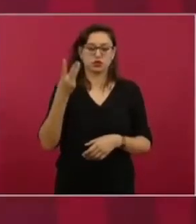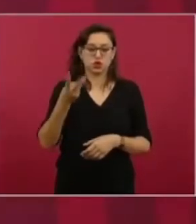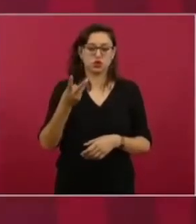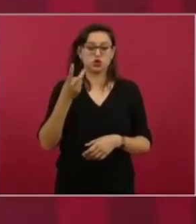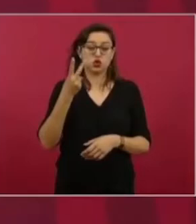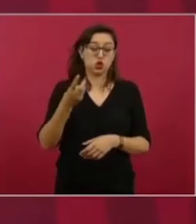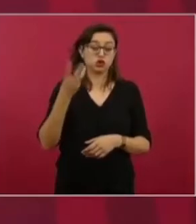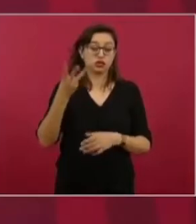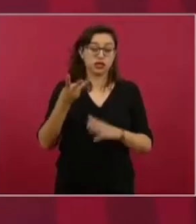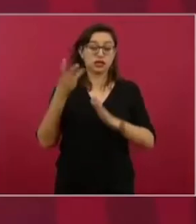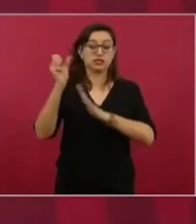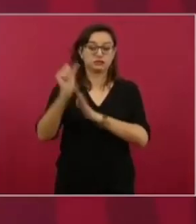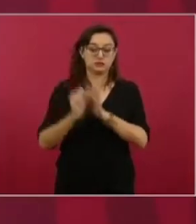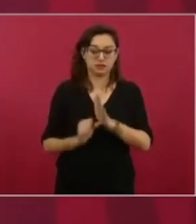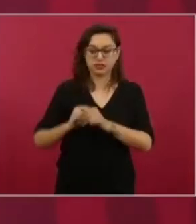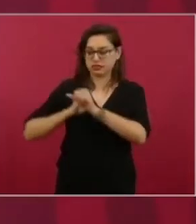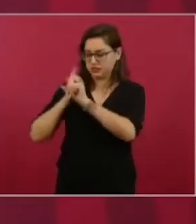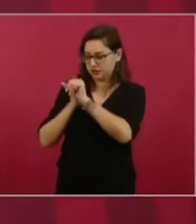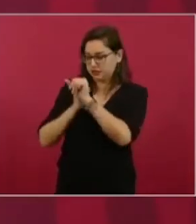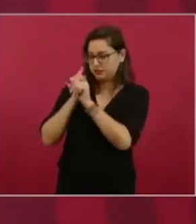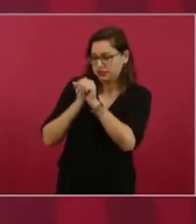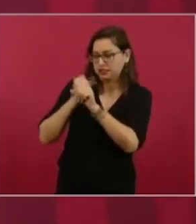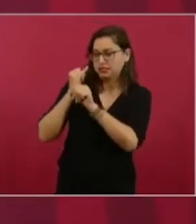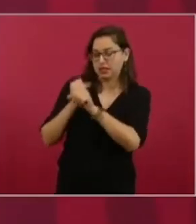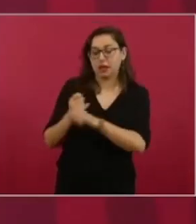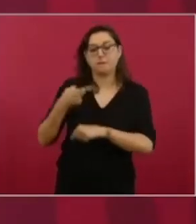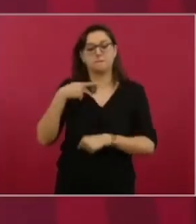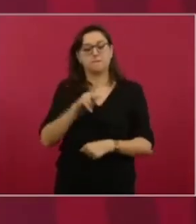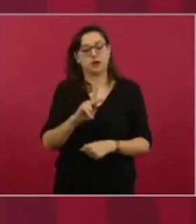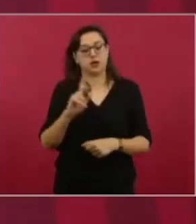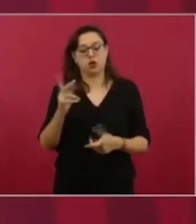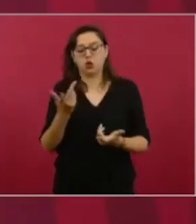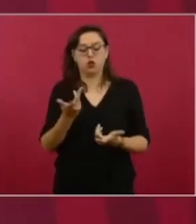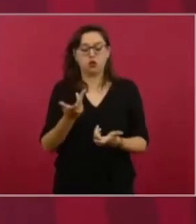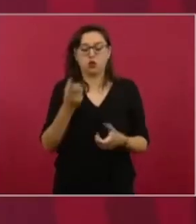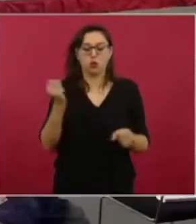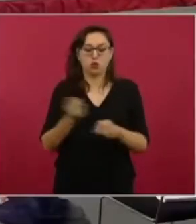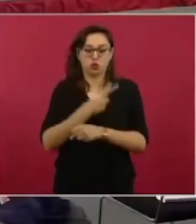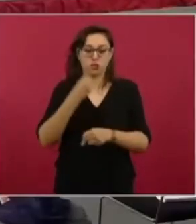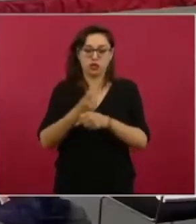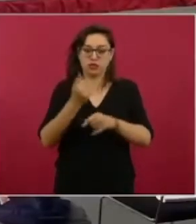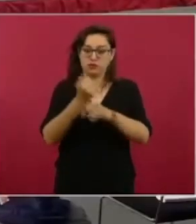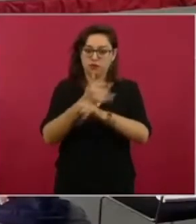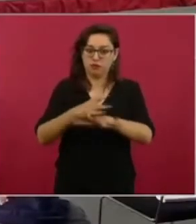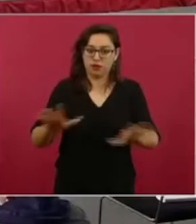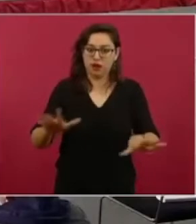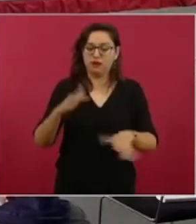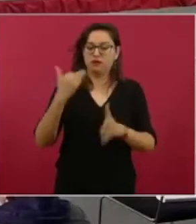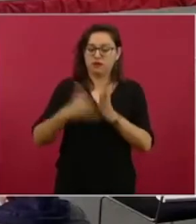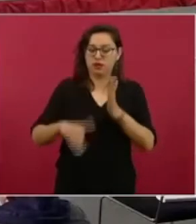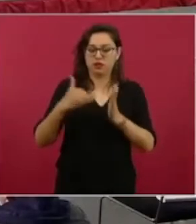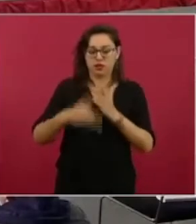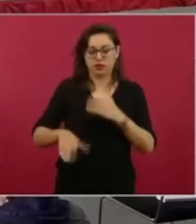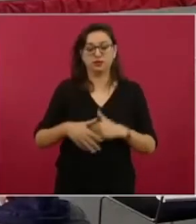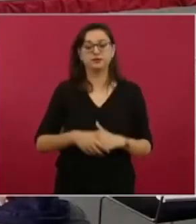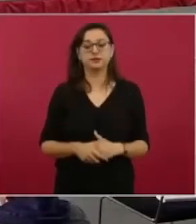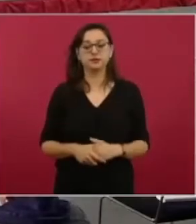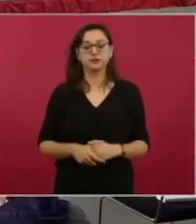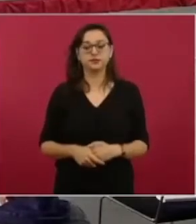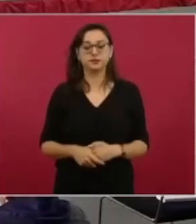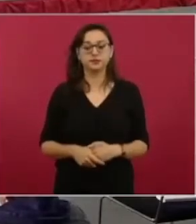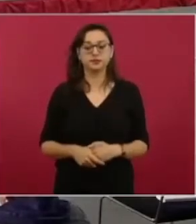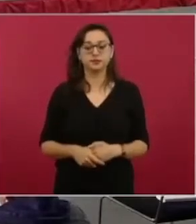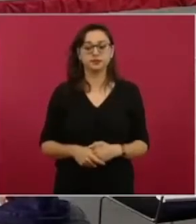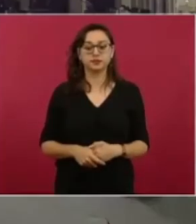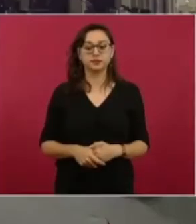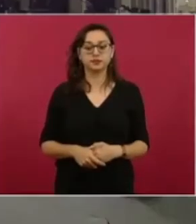meses ya, pero no habíamos tenido esa oportunidad de integrarlo. Muchas gracias. ¿Eso quiere decir que va a